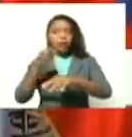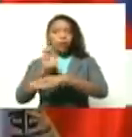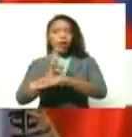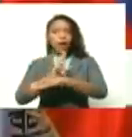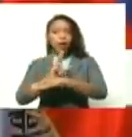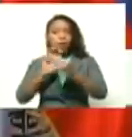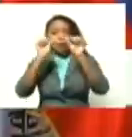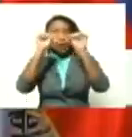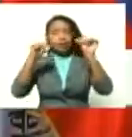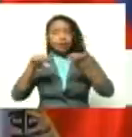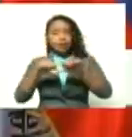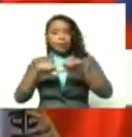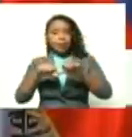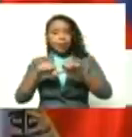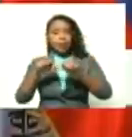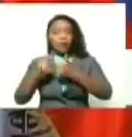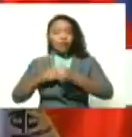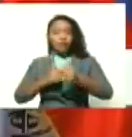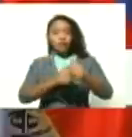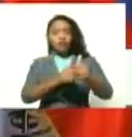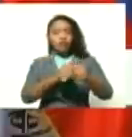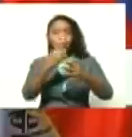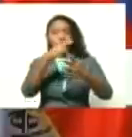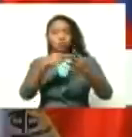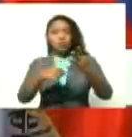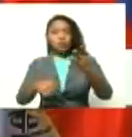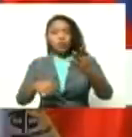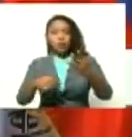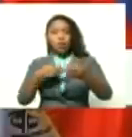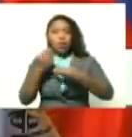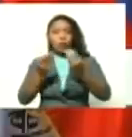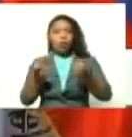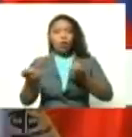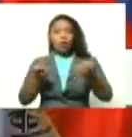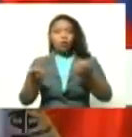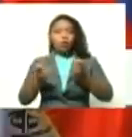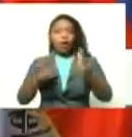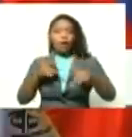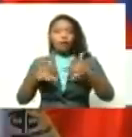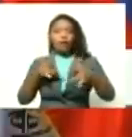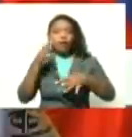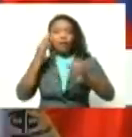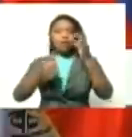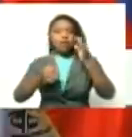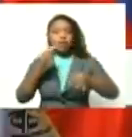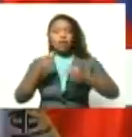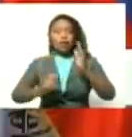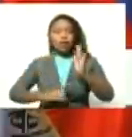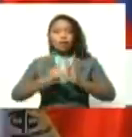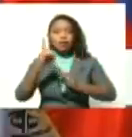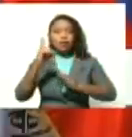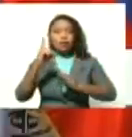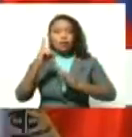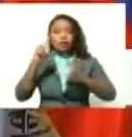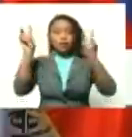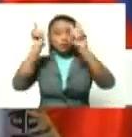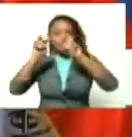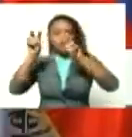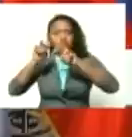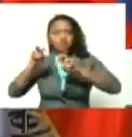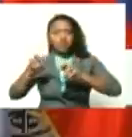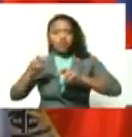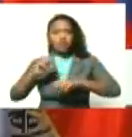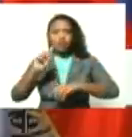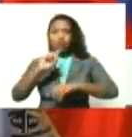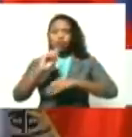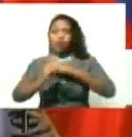sistema de seguimiento de casos como medio de seguimiento y control de la actividad fiscal y el desarrollo de las investigaciones, no